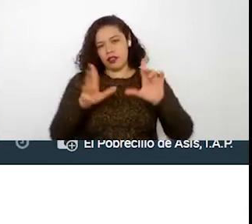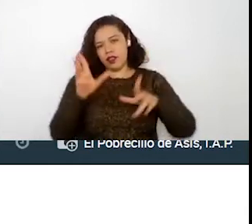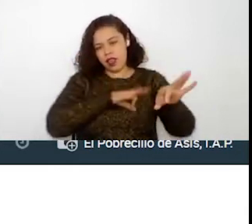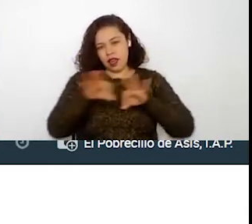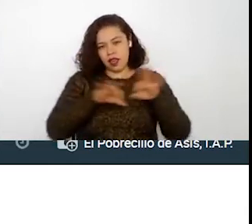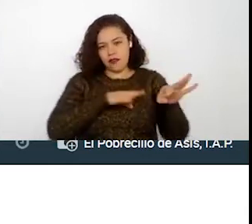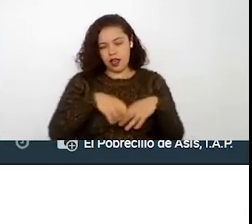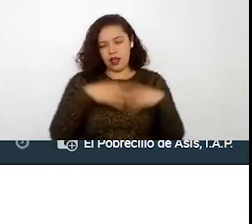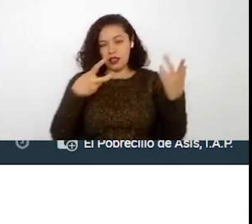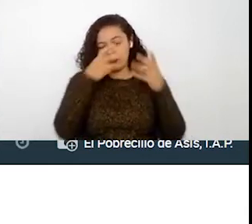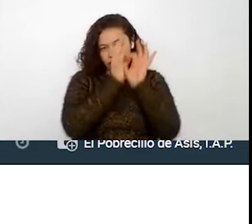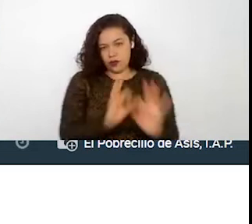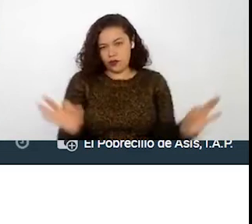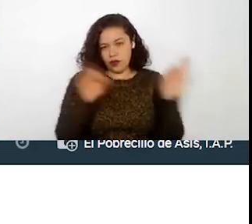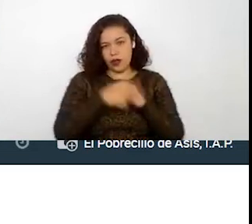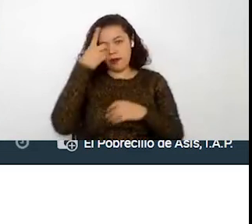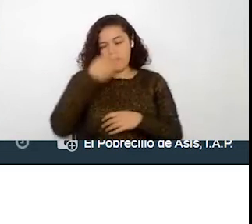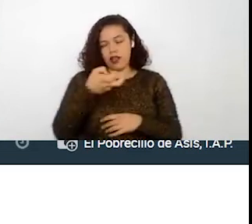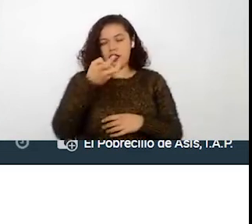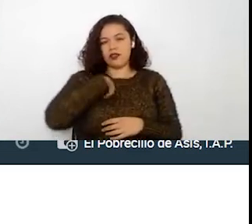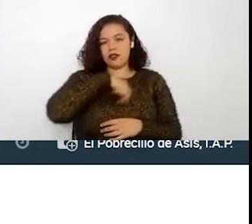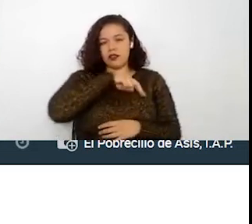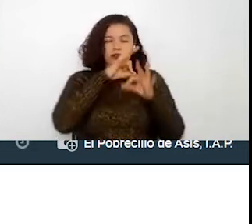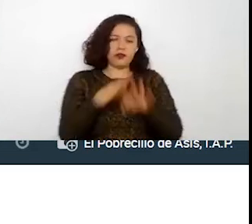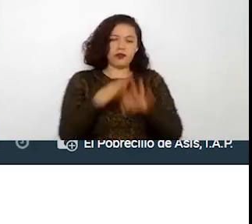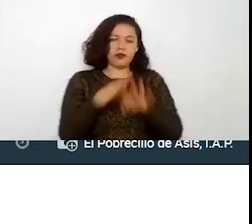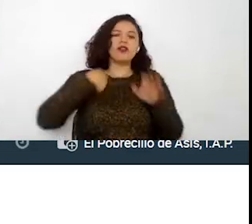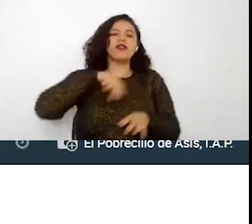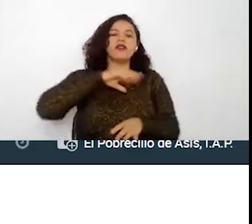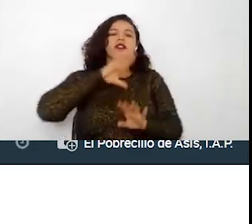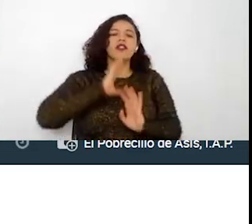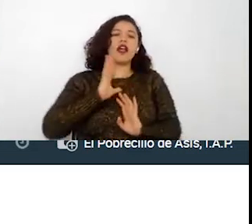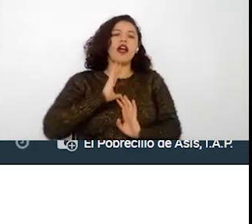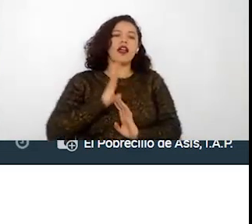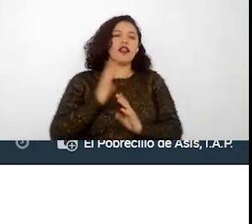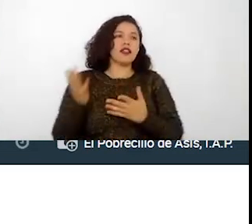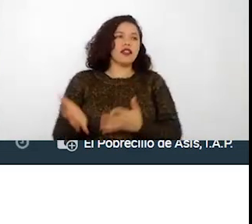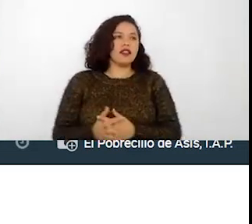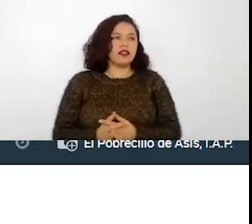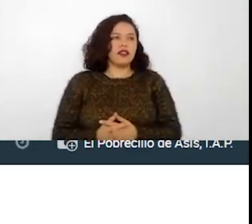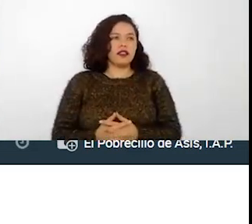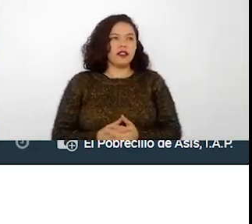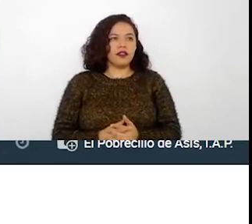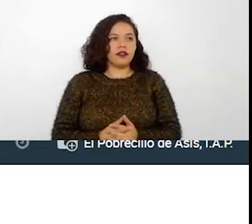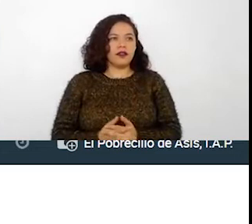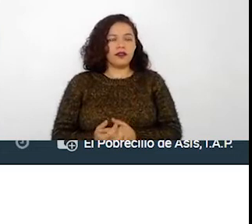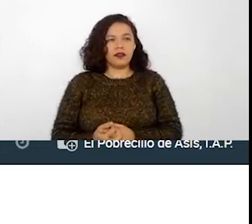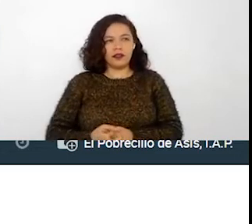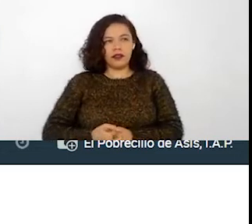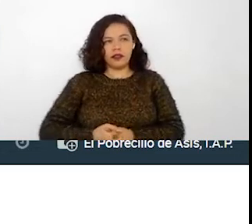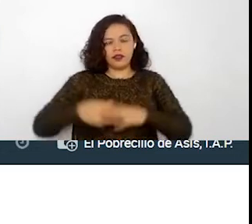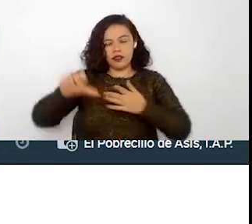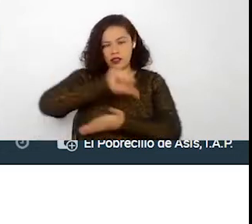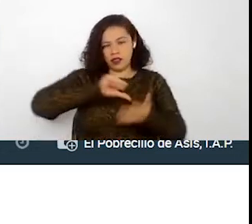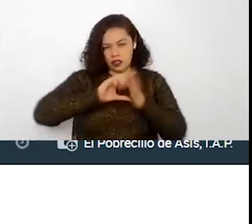es súper importante para esto nosotros que tenemos y aquí bueno que son es un centro